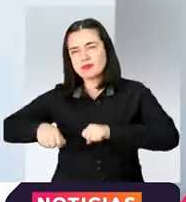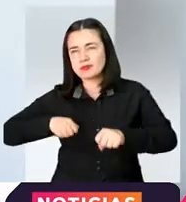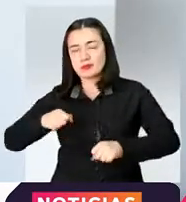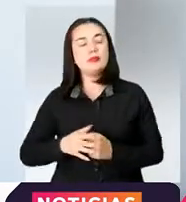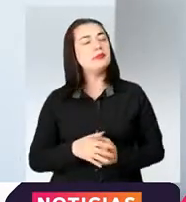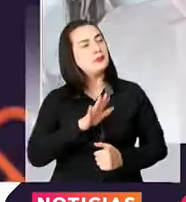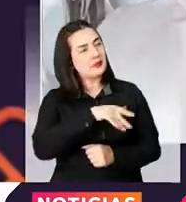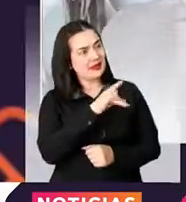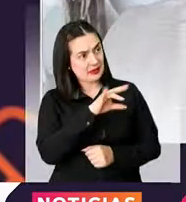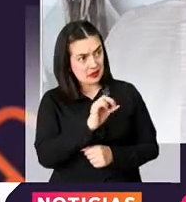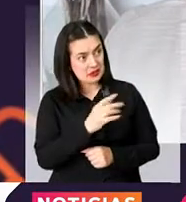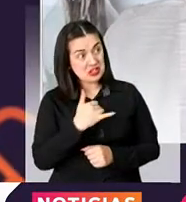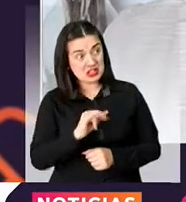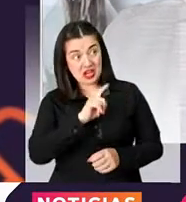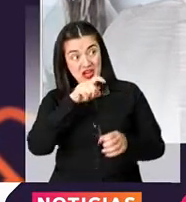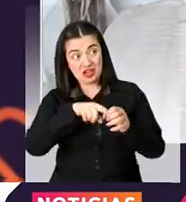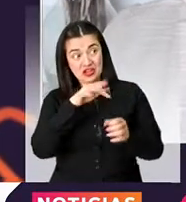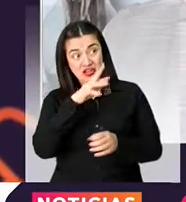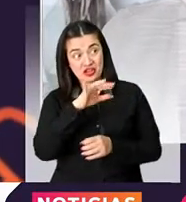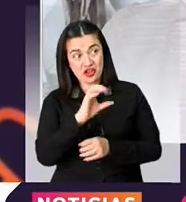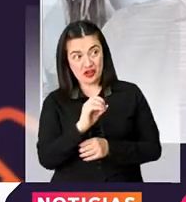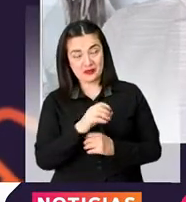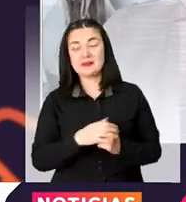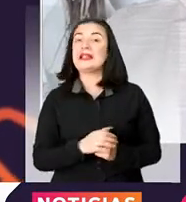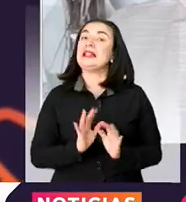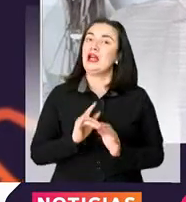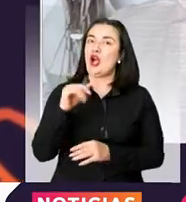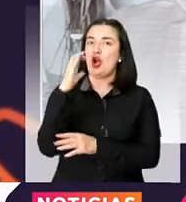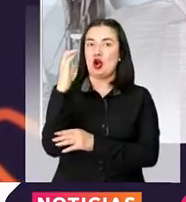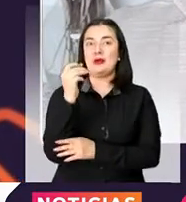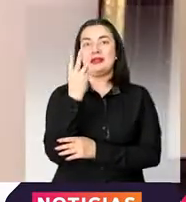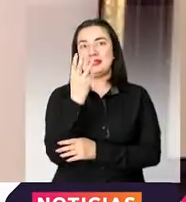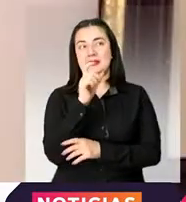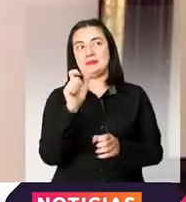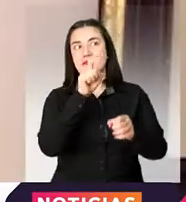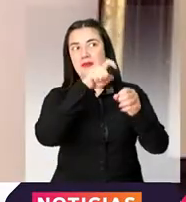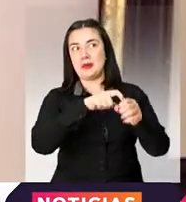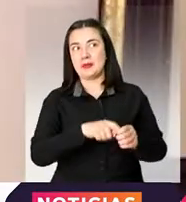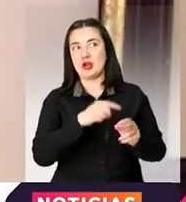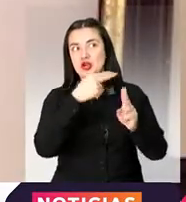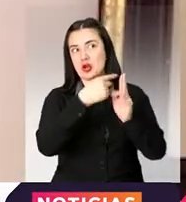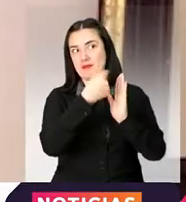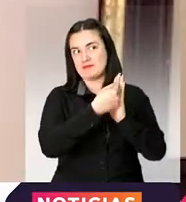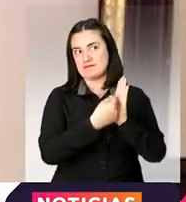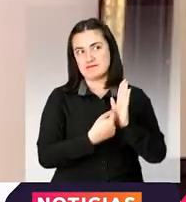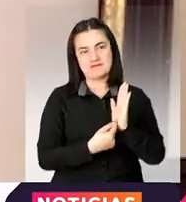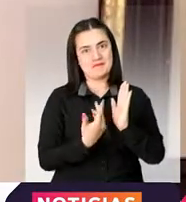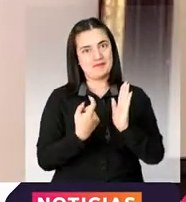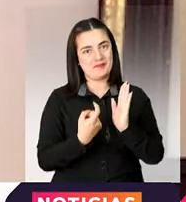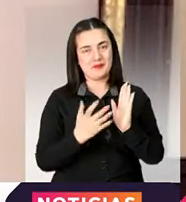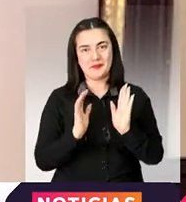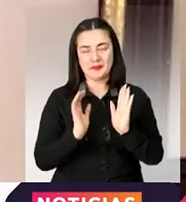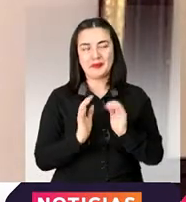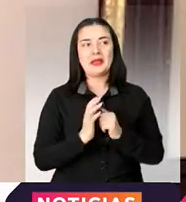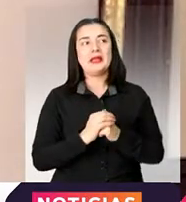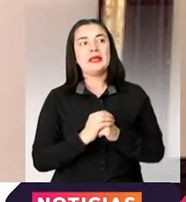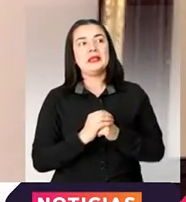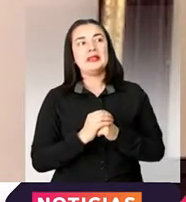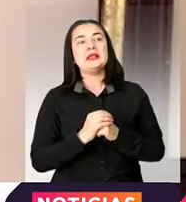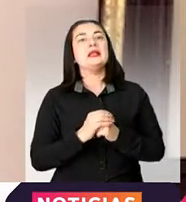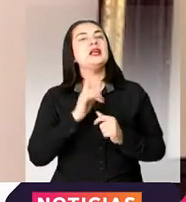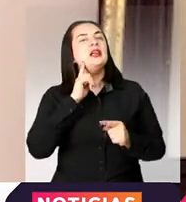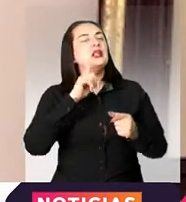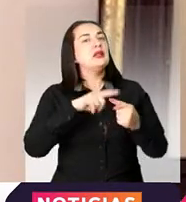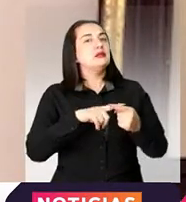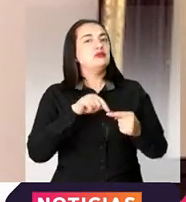¿ya hay cupo a Tokio 2021? Bueno, Colombia tiene 3 cupos en hombres para Juegos Paralímpicos de Tokio, donde son cupos para el